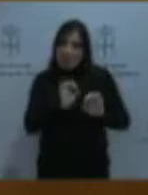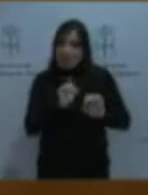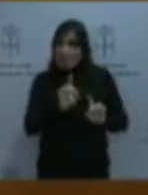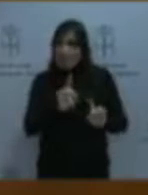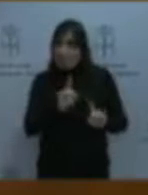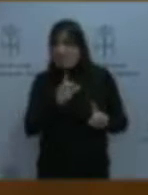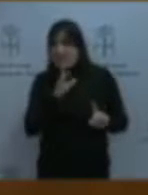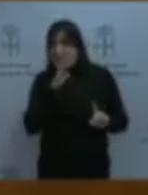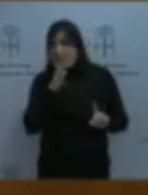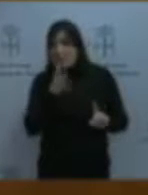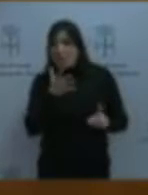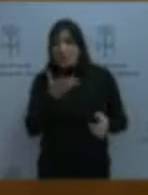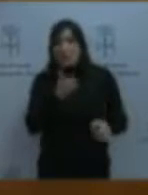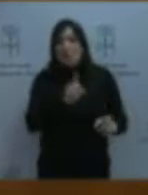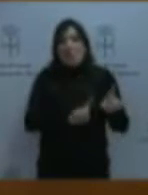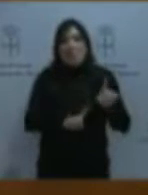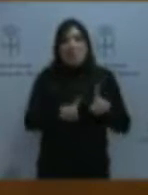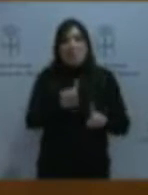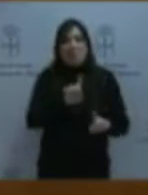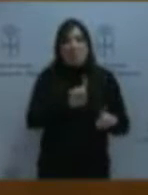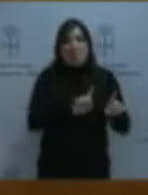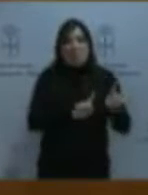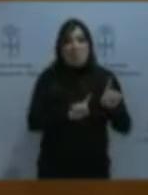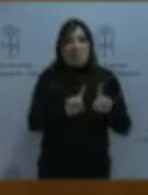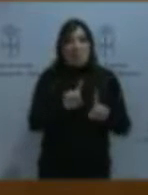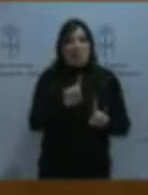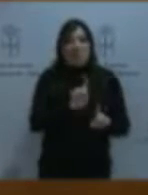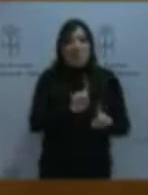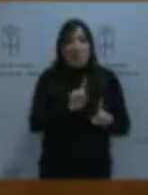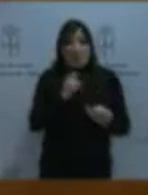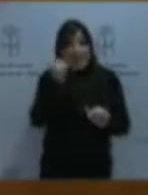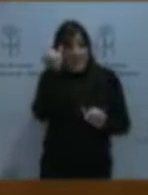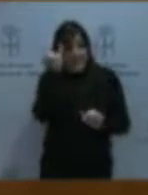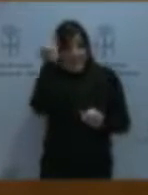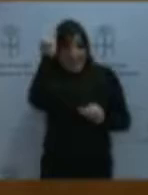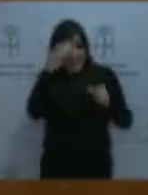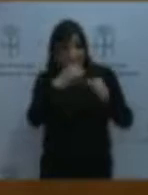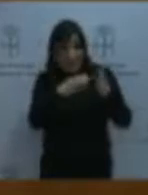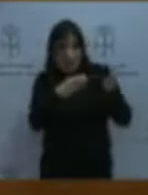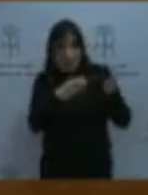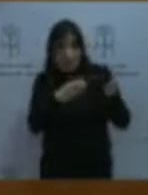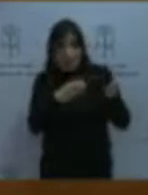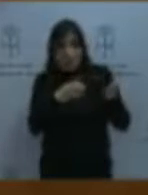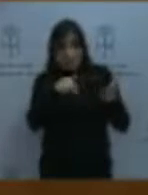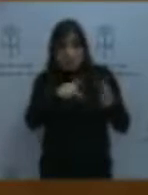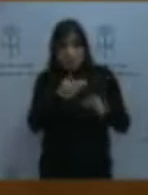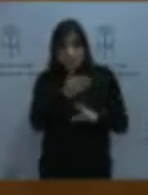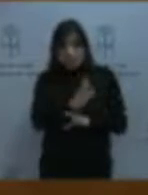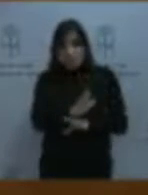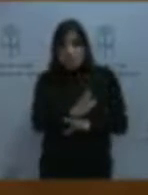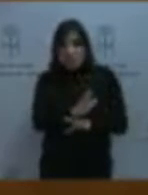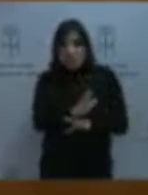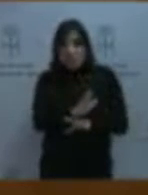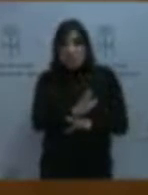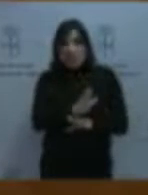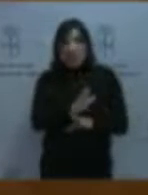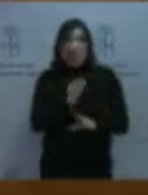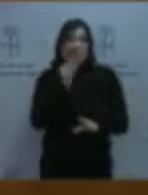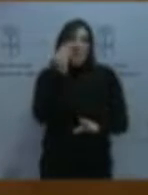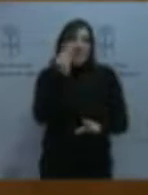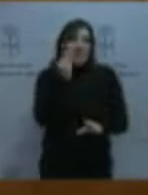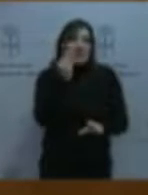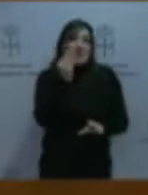na iniciativa del grupo parlamentario correspondiente estaba solucionada por otra línea diferente, una